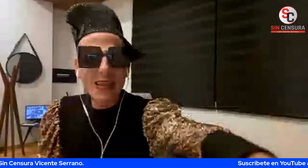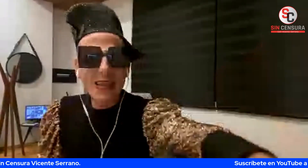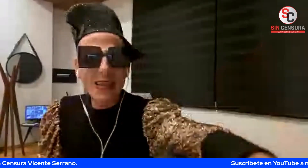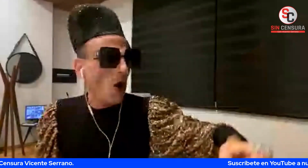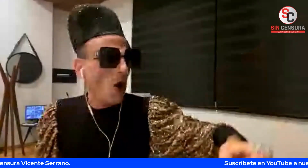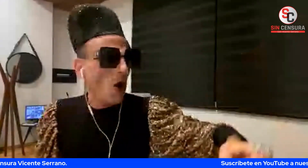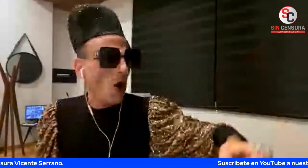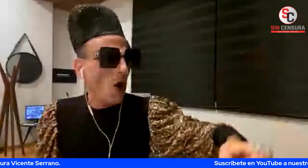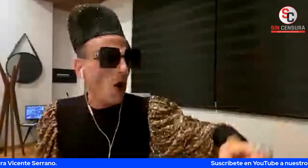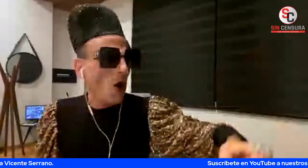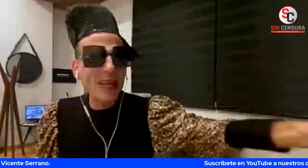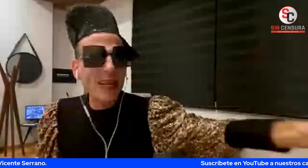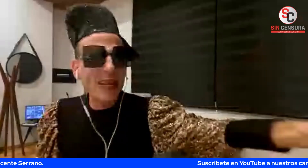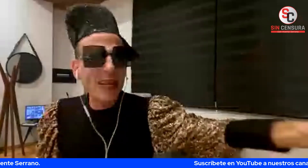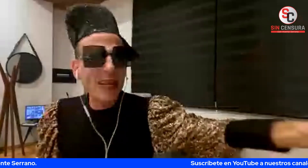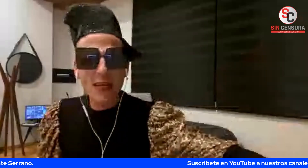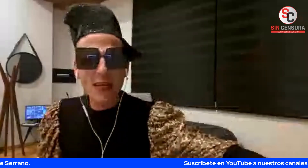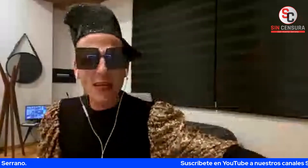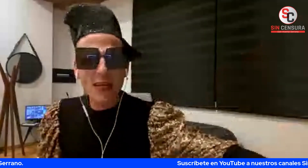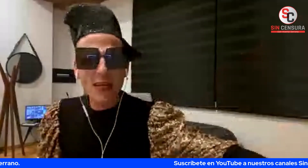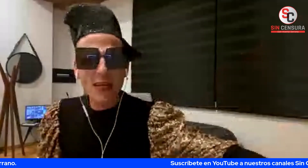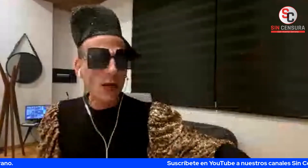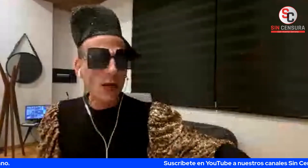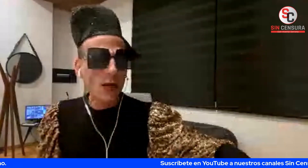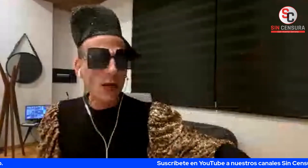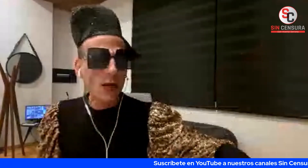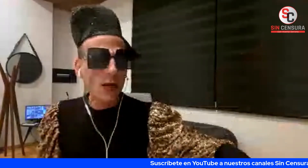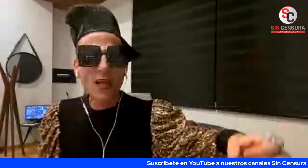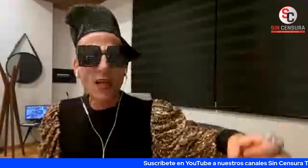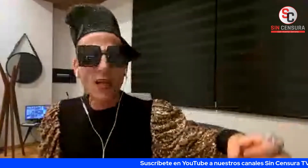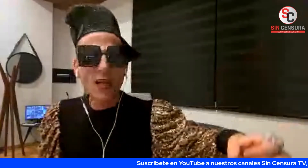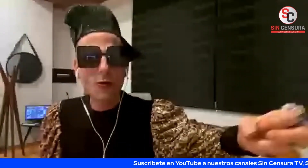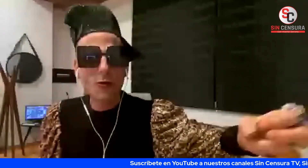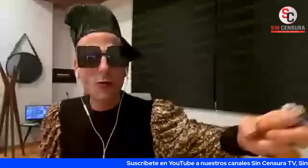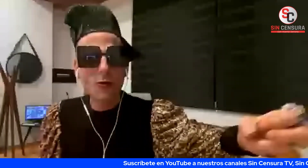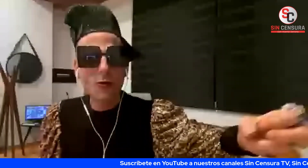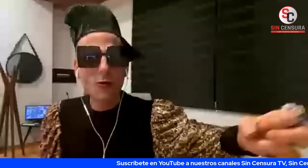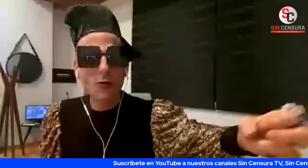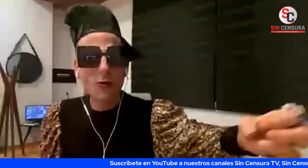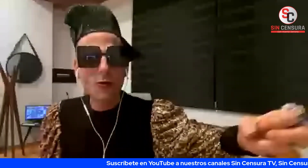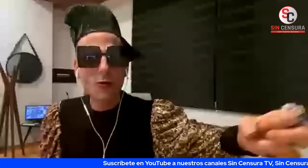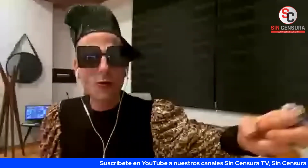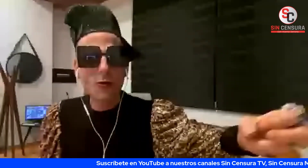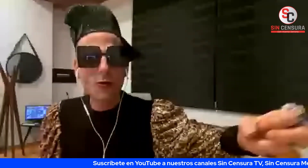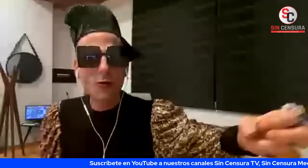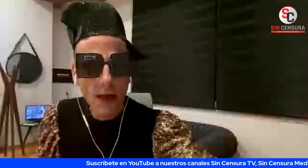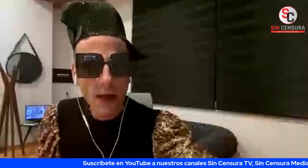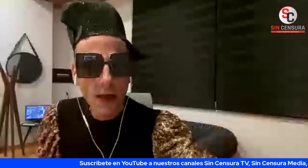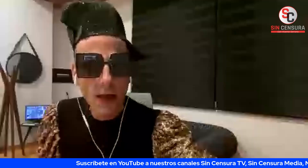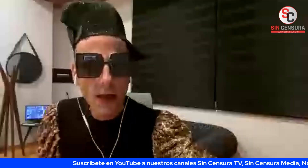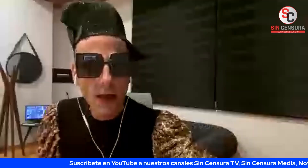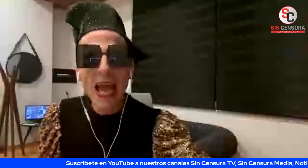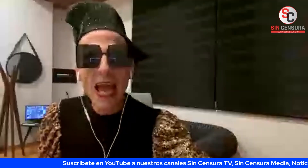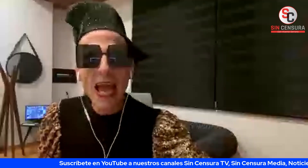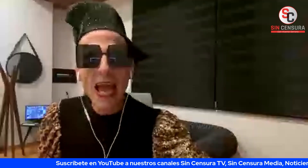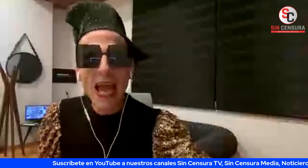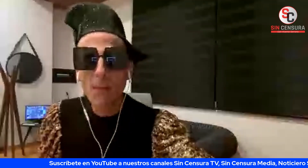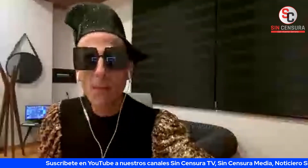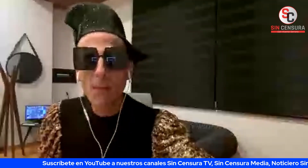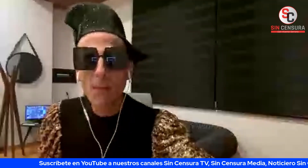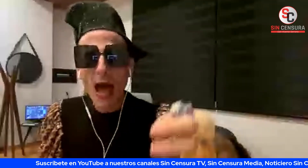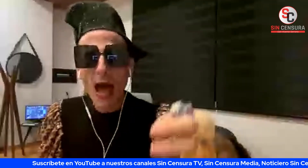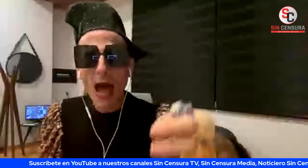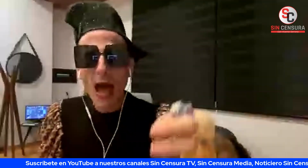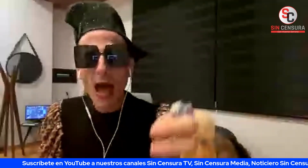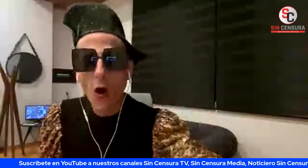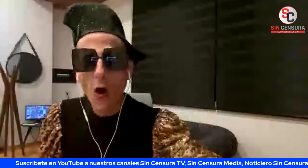teniendo nearshoring, teniendo buenas relaciones con Estados Unidos, que hasta Estados Unidos sabe que nos necesita y lo sabe. Dejen en